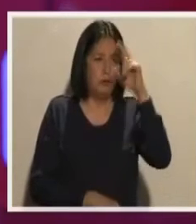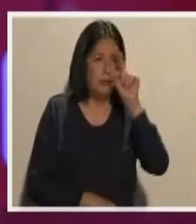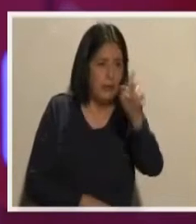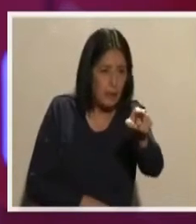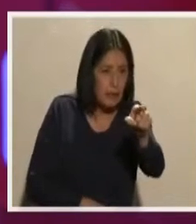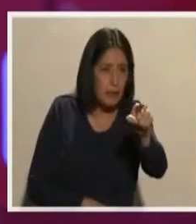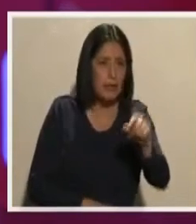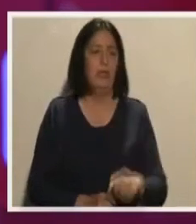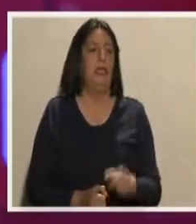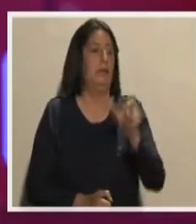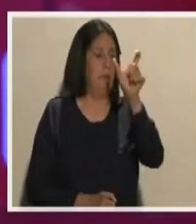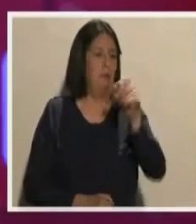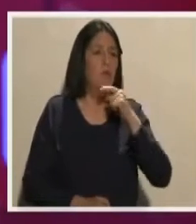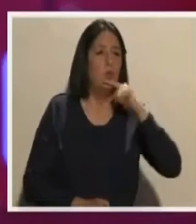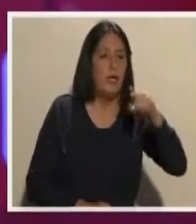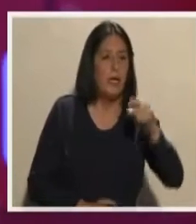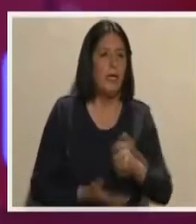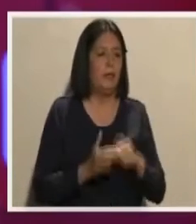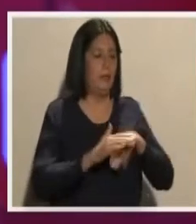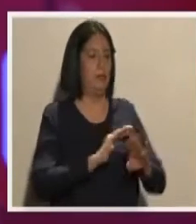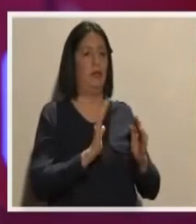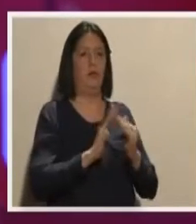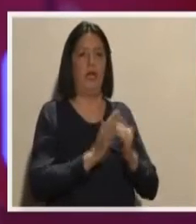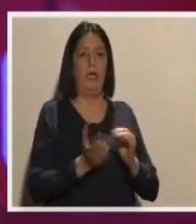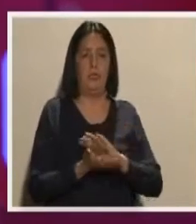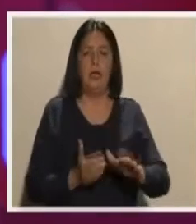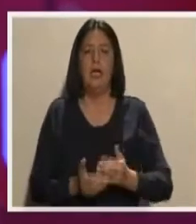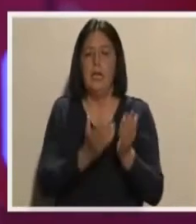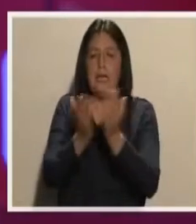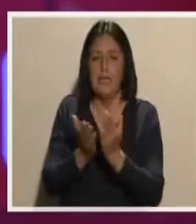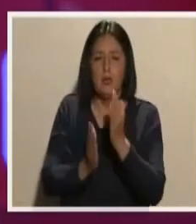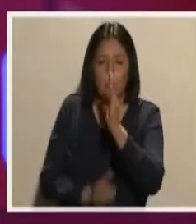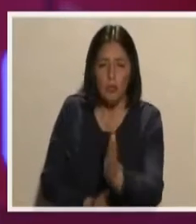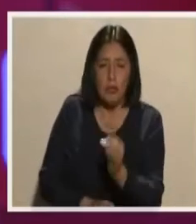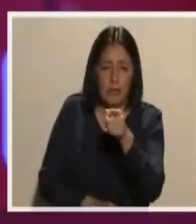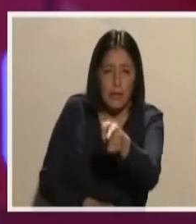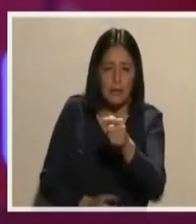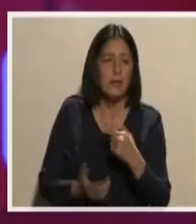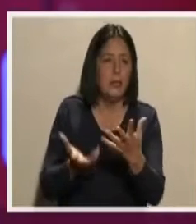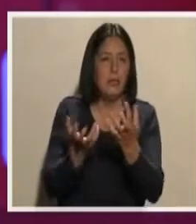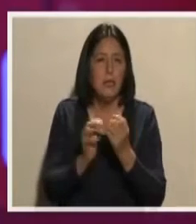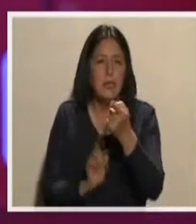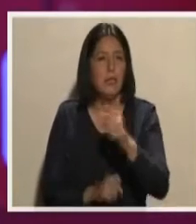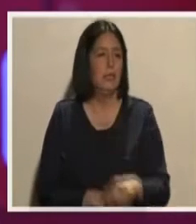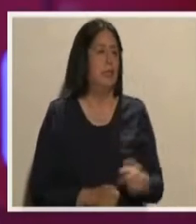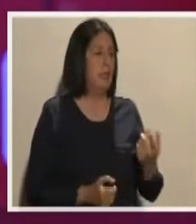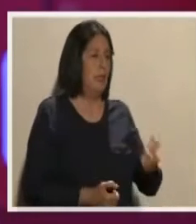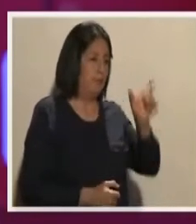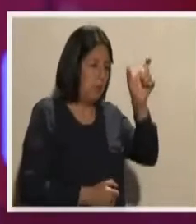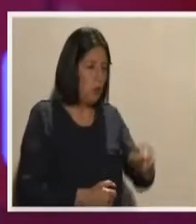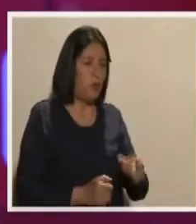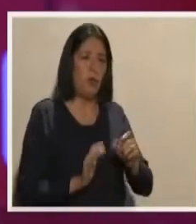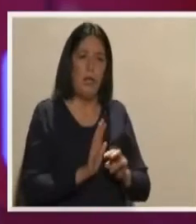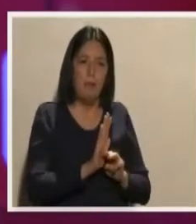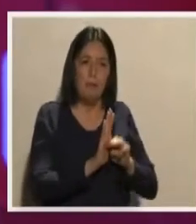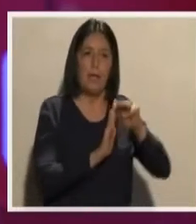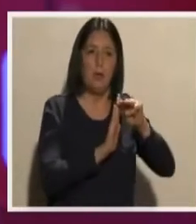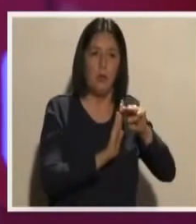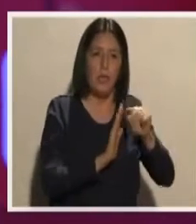la ama de casa, el estudiante que tiene aspiraciones, el ciudadano maduro que